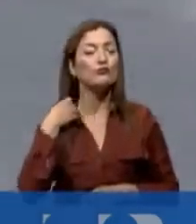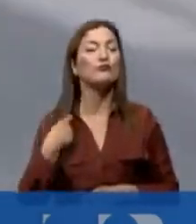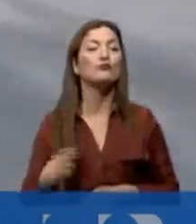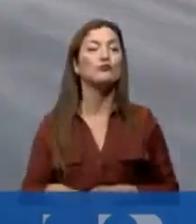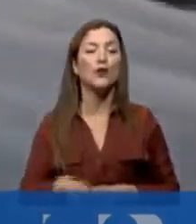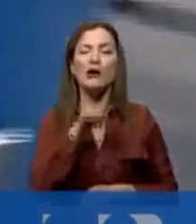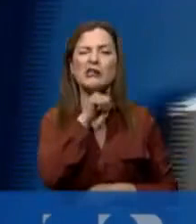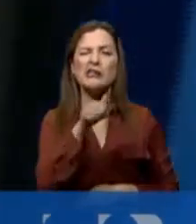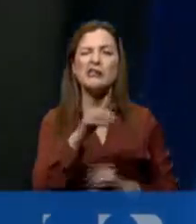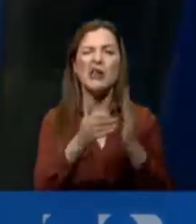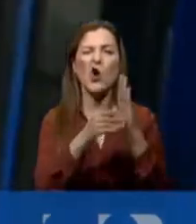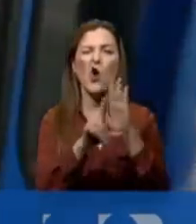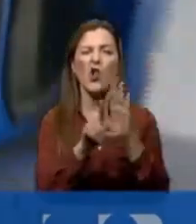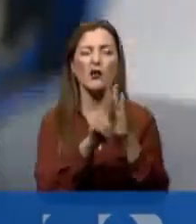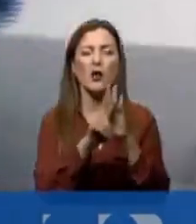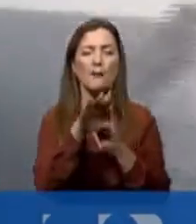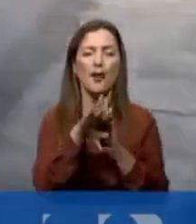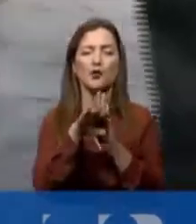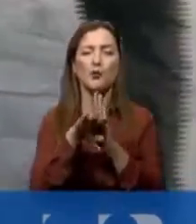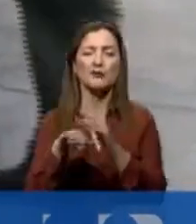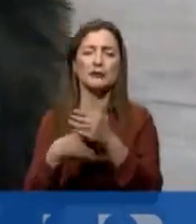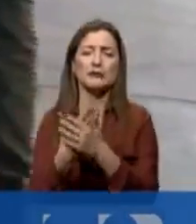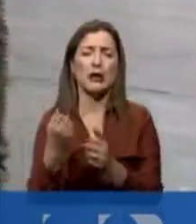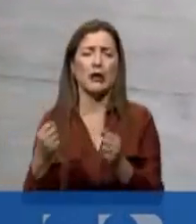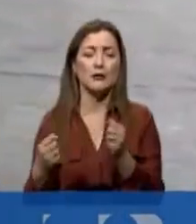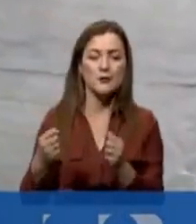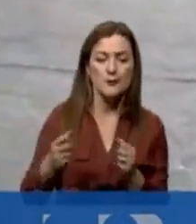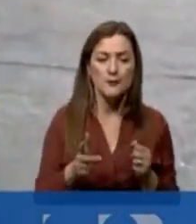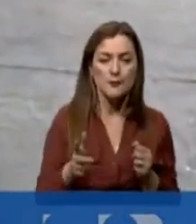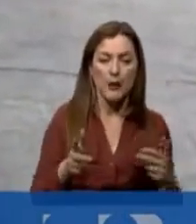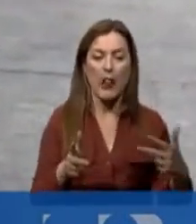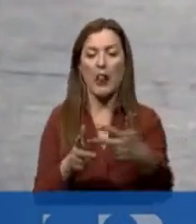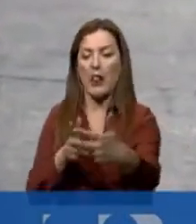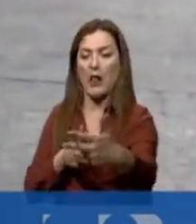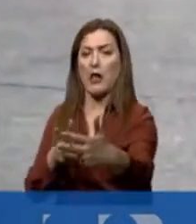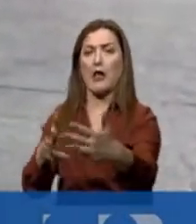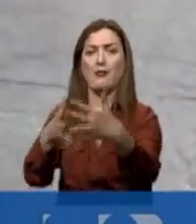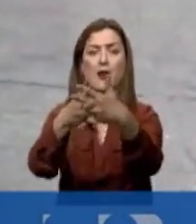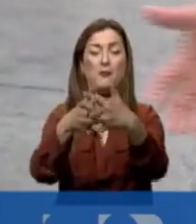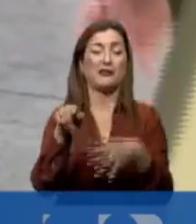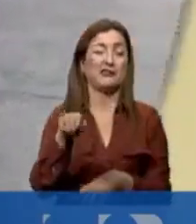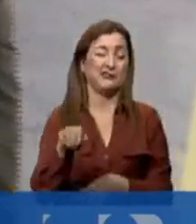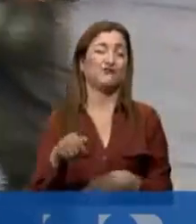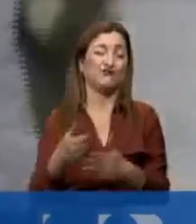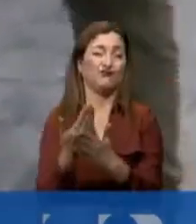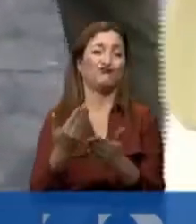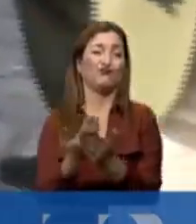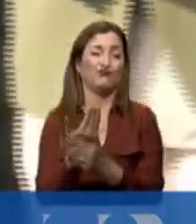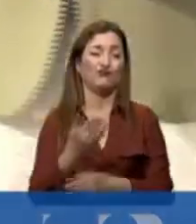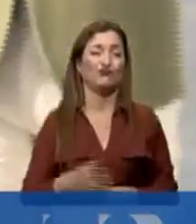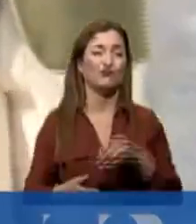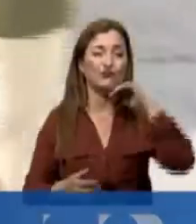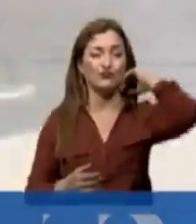embargo, preocupa este nuevo delito que se ha incrementado o que más bien hemos estado viendo en estos últimos días de la interceptación a